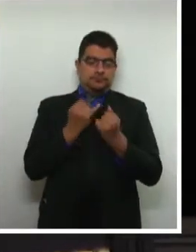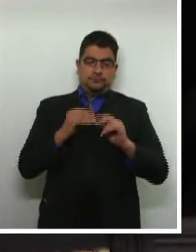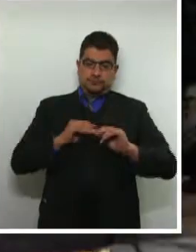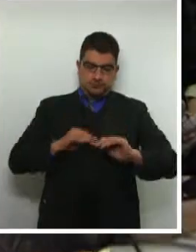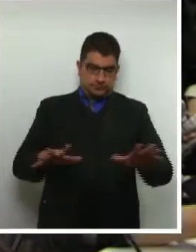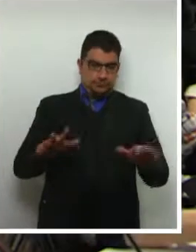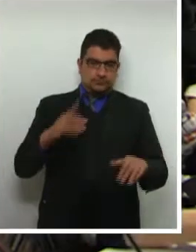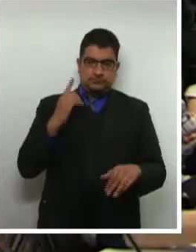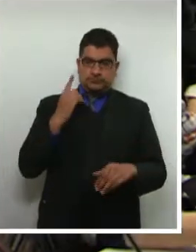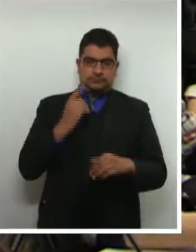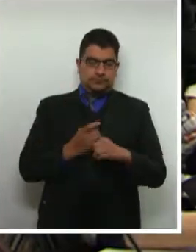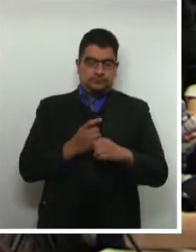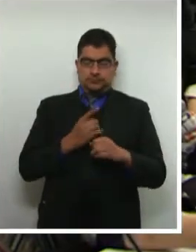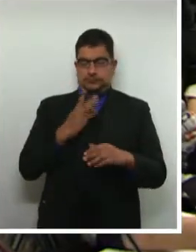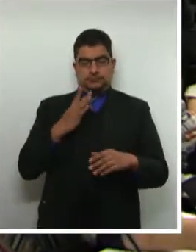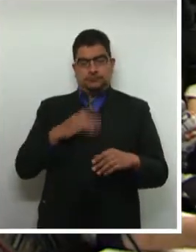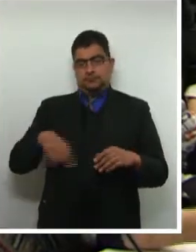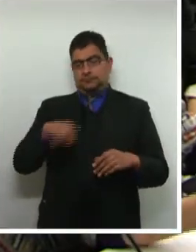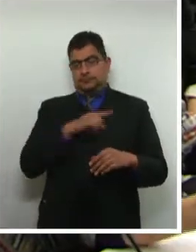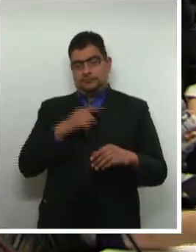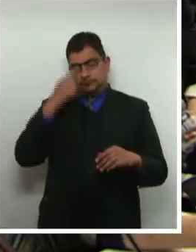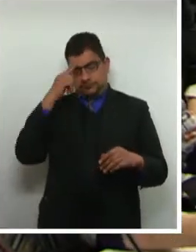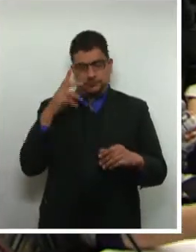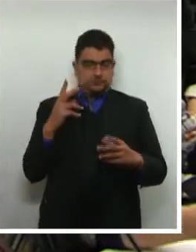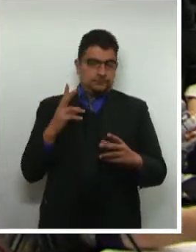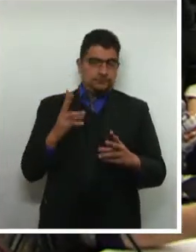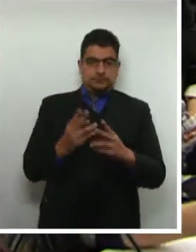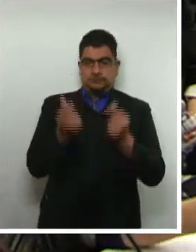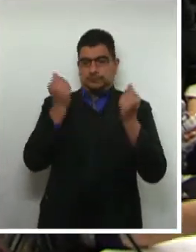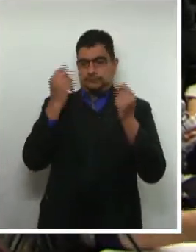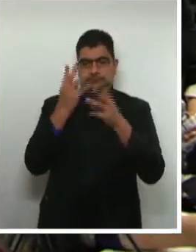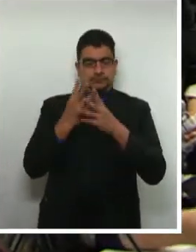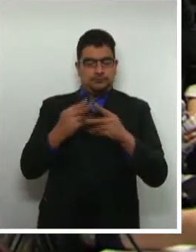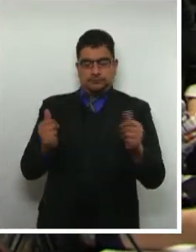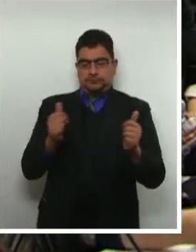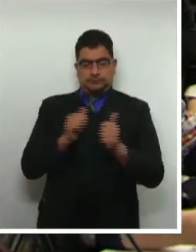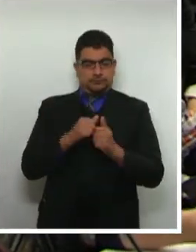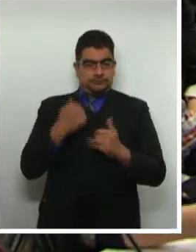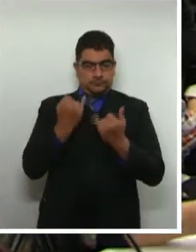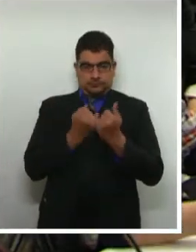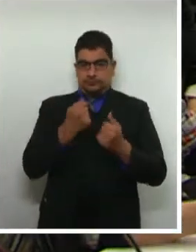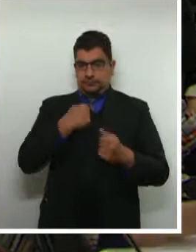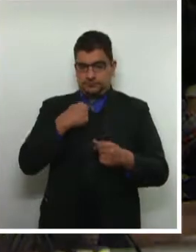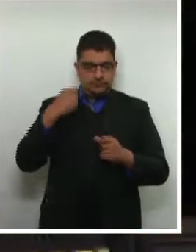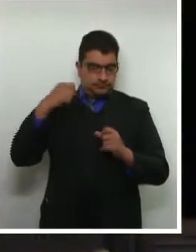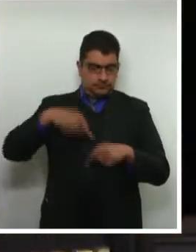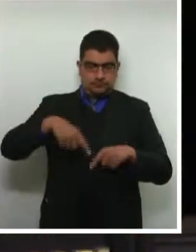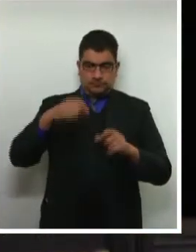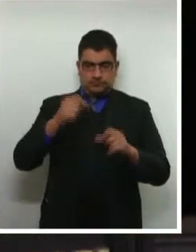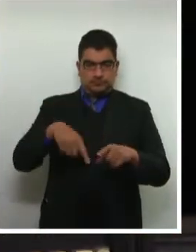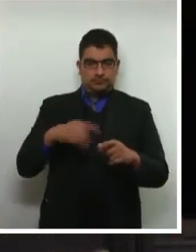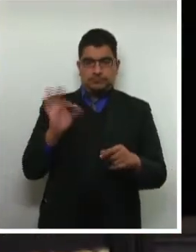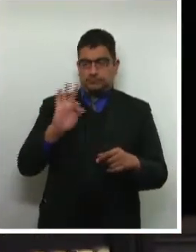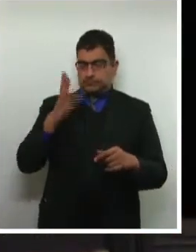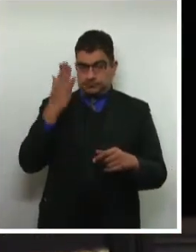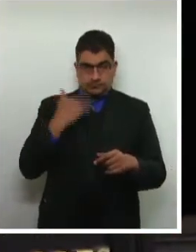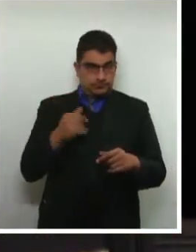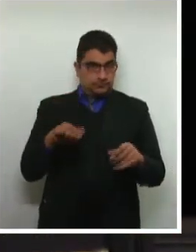enunciación vaporosa, indeterminada, vaga. La mía es contundente. Si no